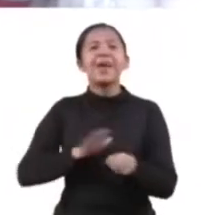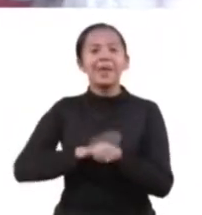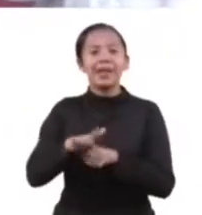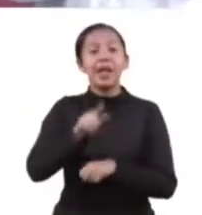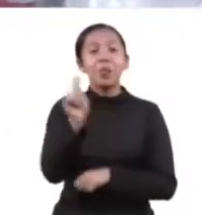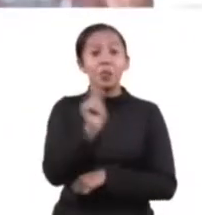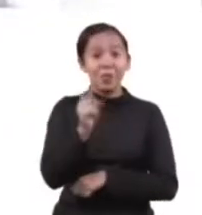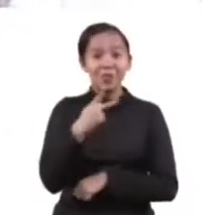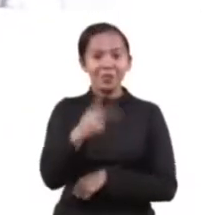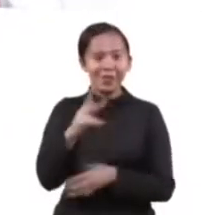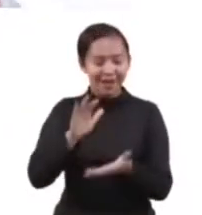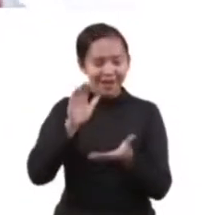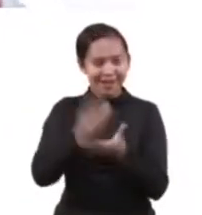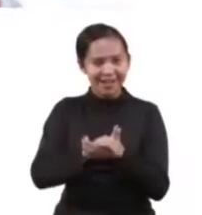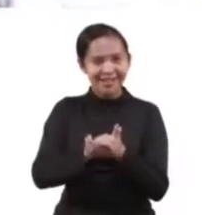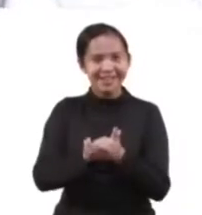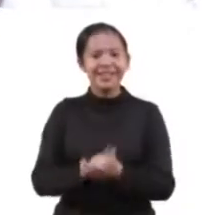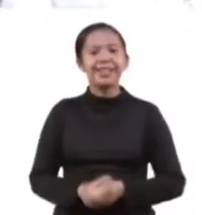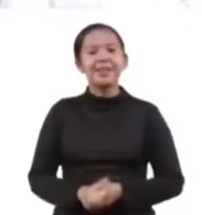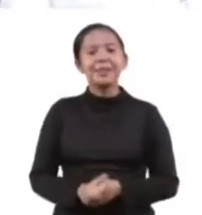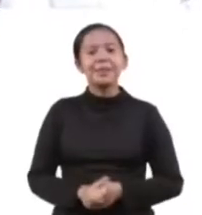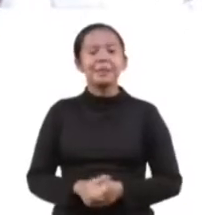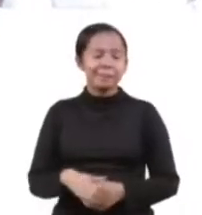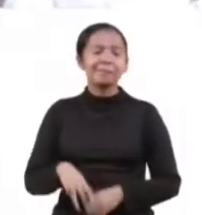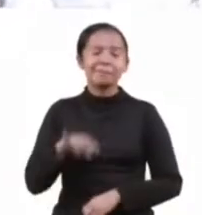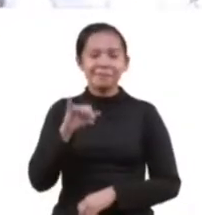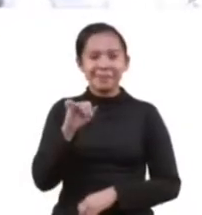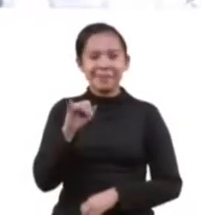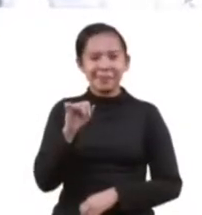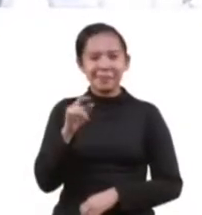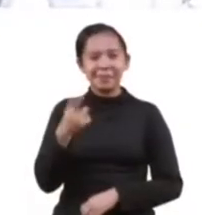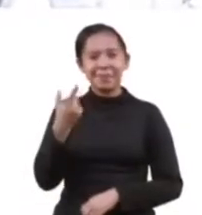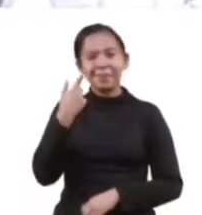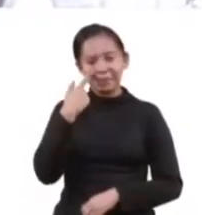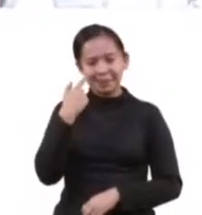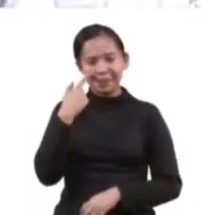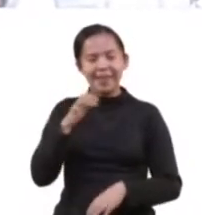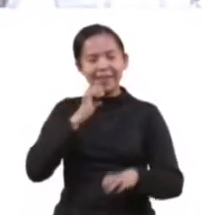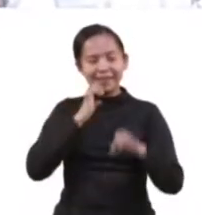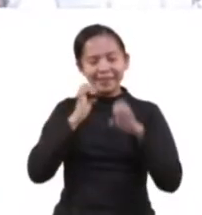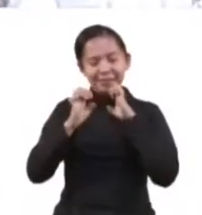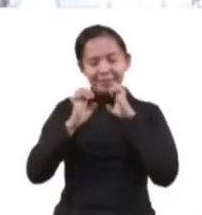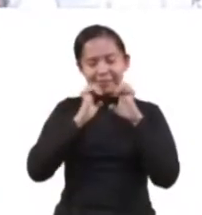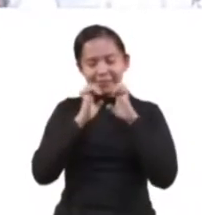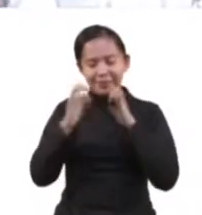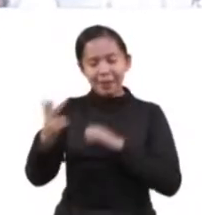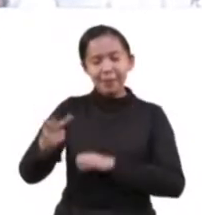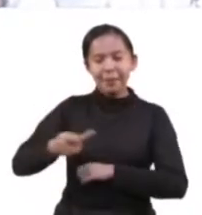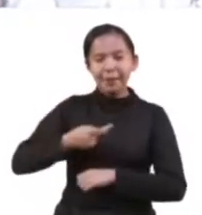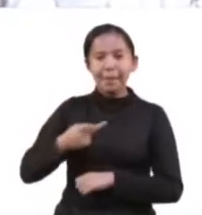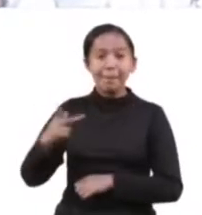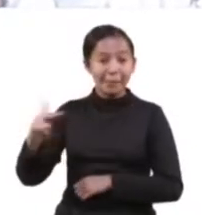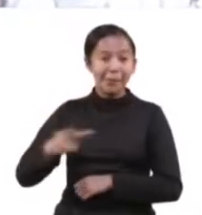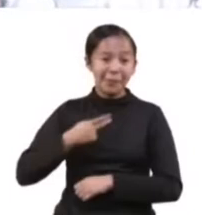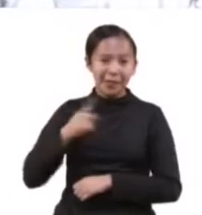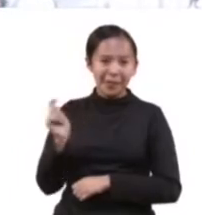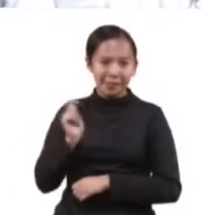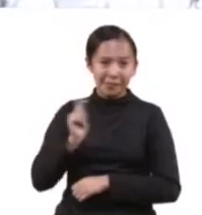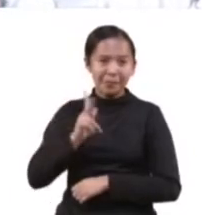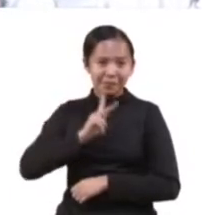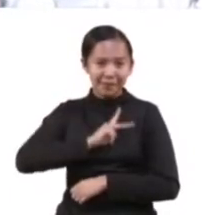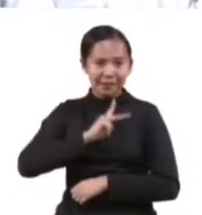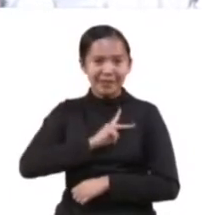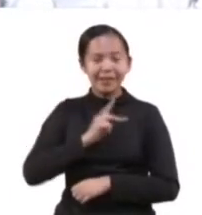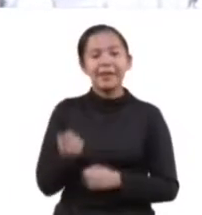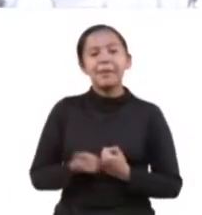su pareja actual, doctor? Sí. Bueno, me hicieron una entrevista y me preguntaban de mi pareja y